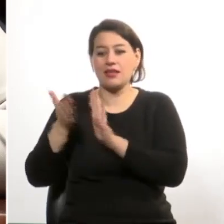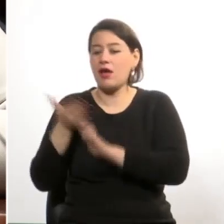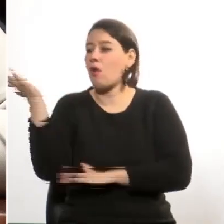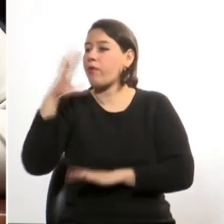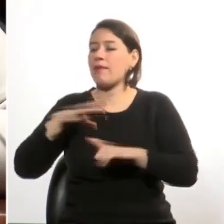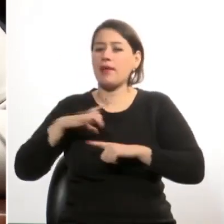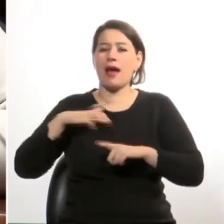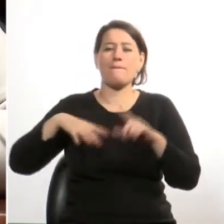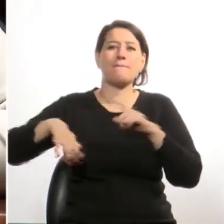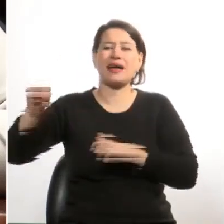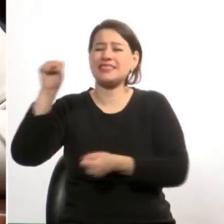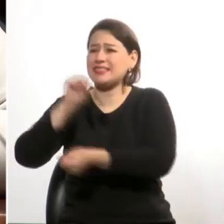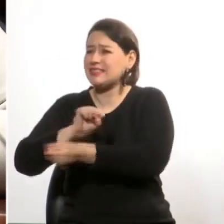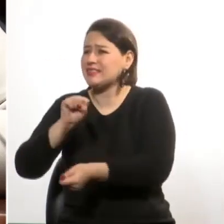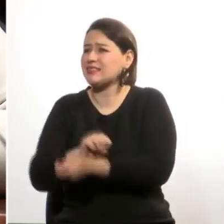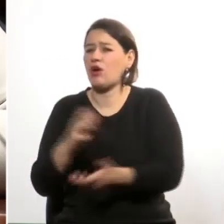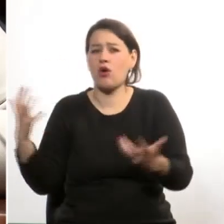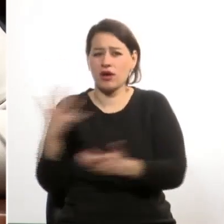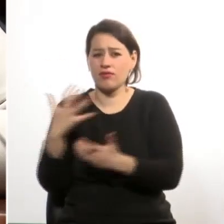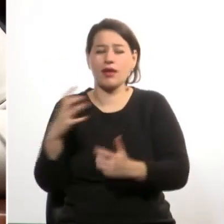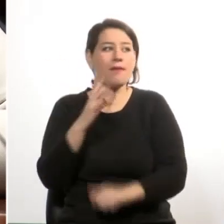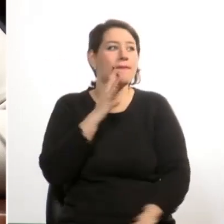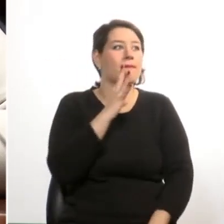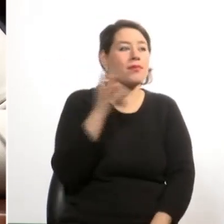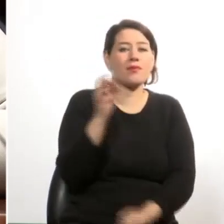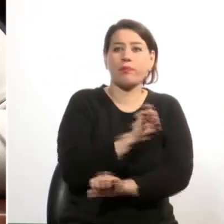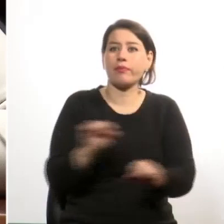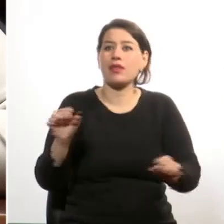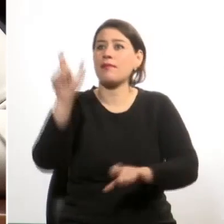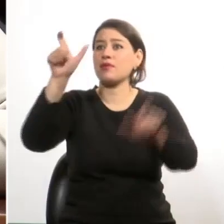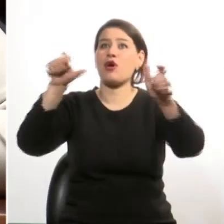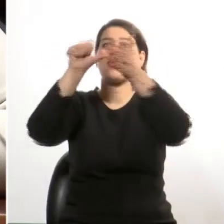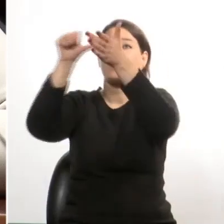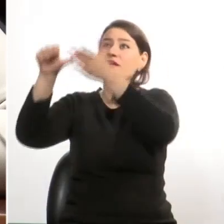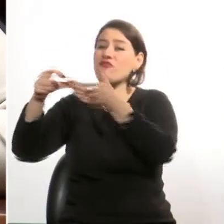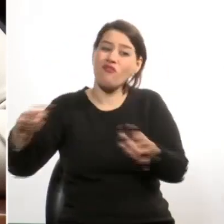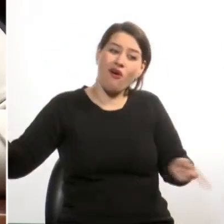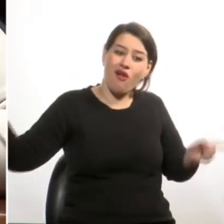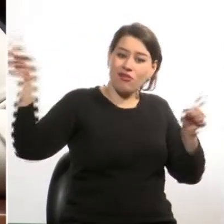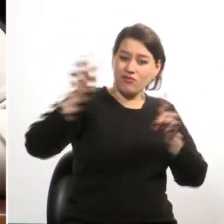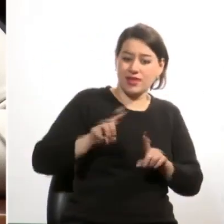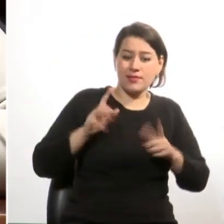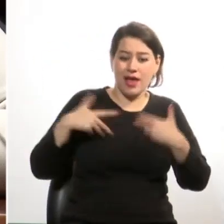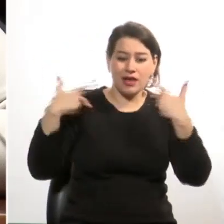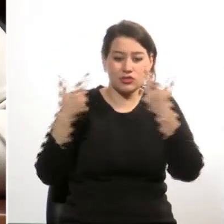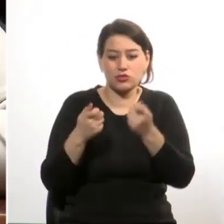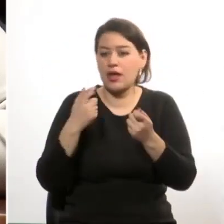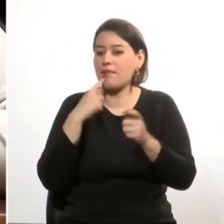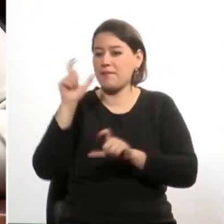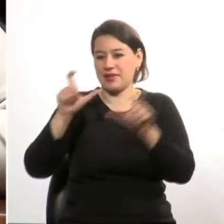de las cárceles del horror, la posibilidad del retorno para los exiliados y la reparación de los trabajadores